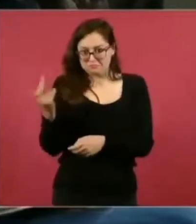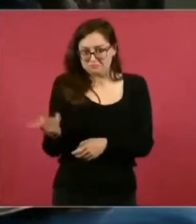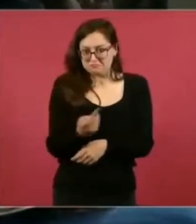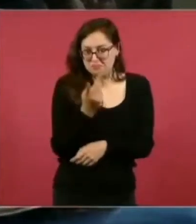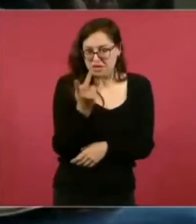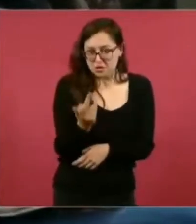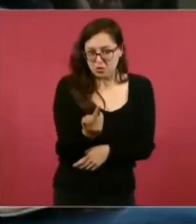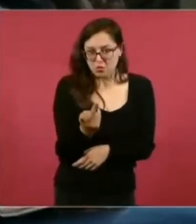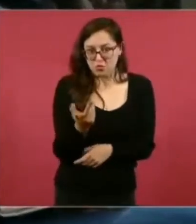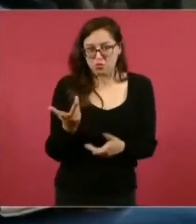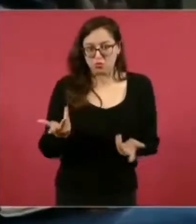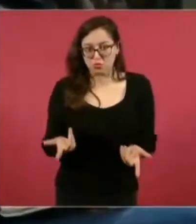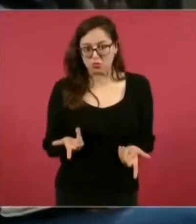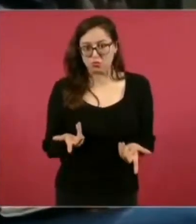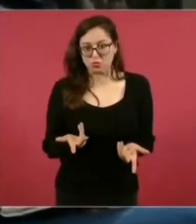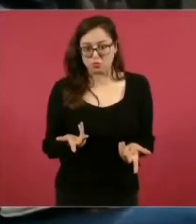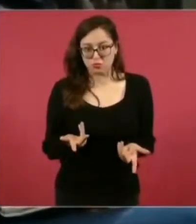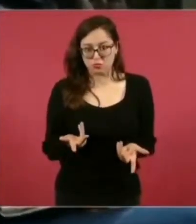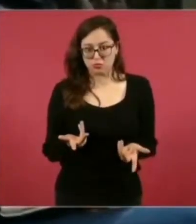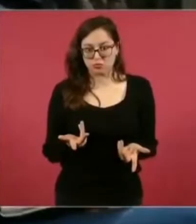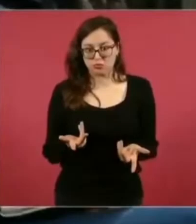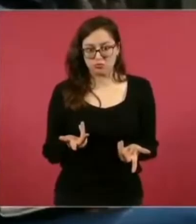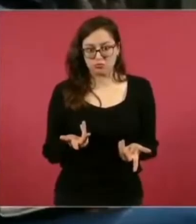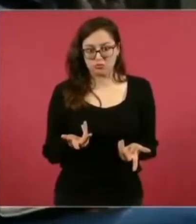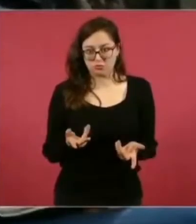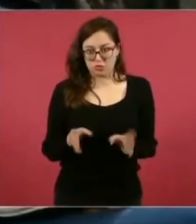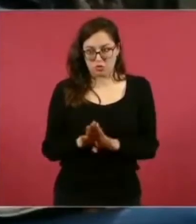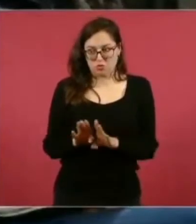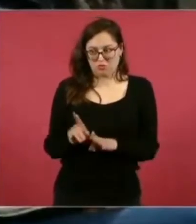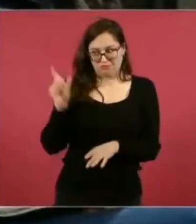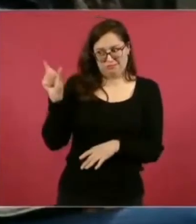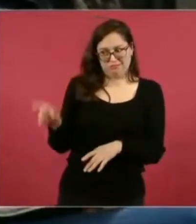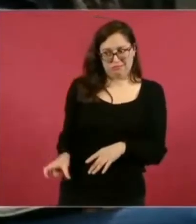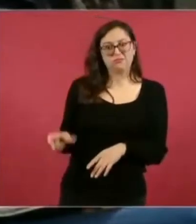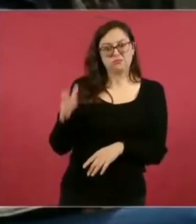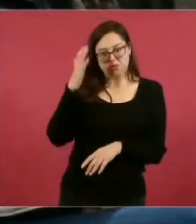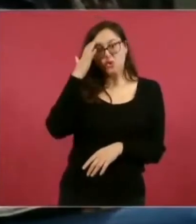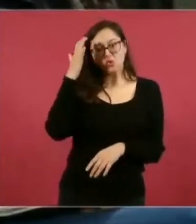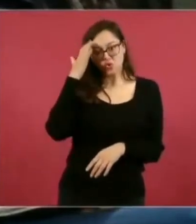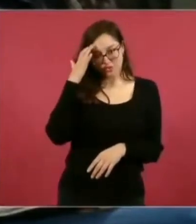usted sabe, lo ha dicho hace unos momentos, él sabe